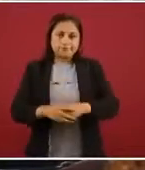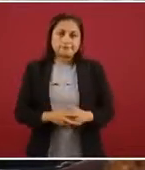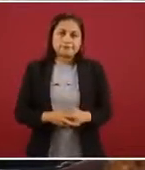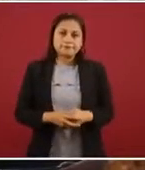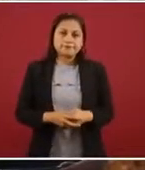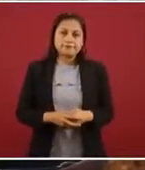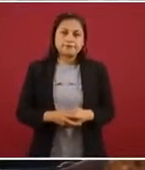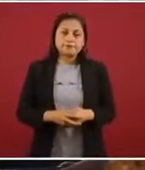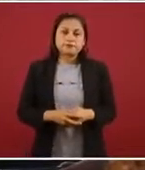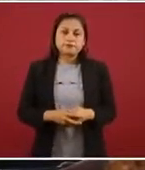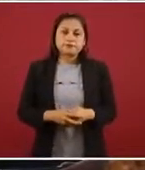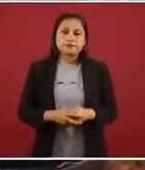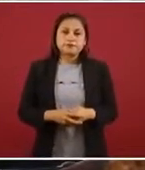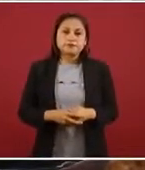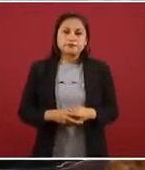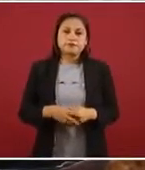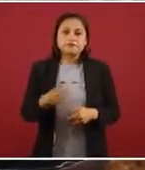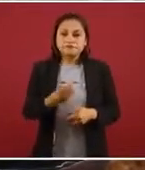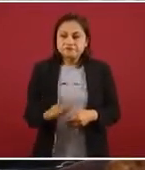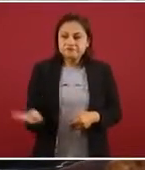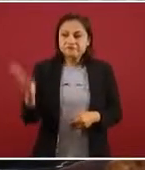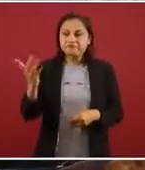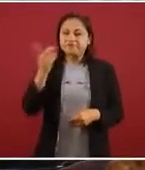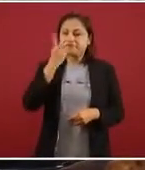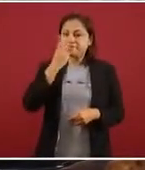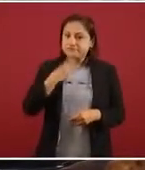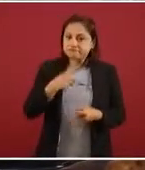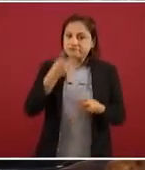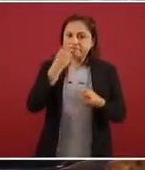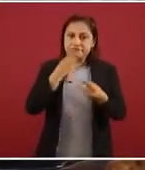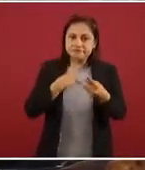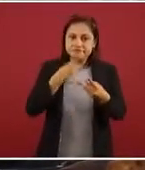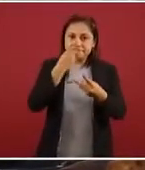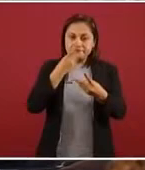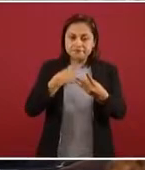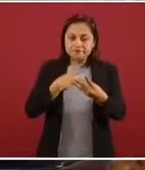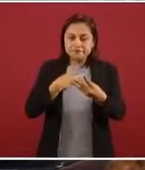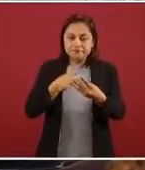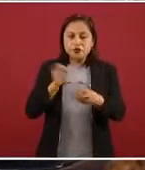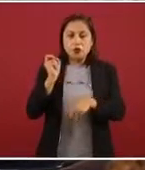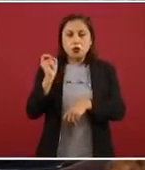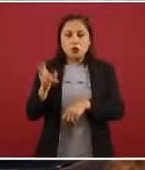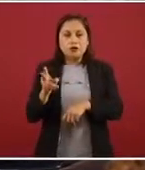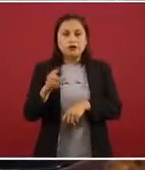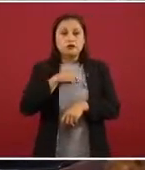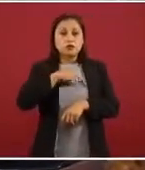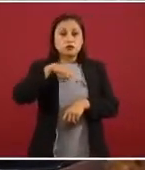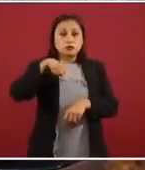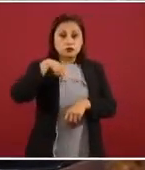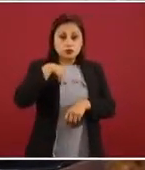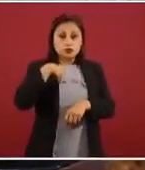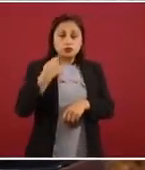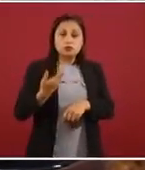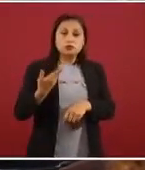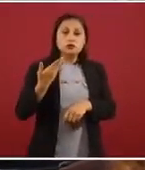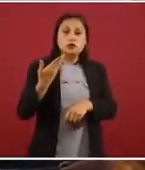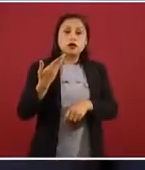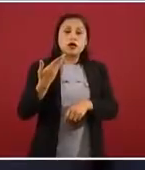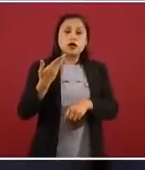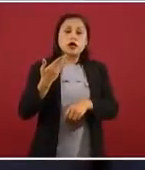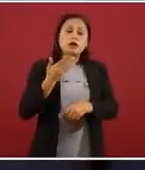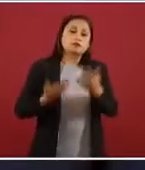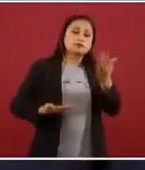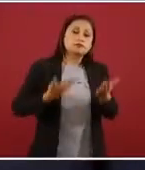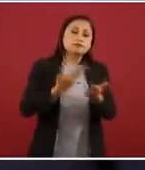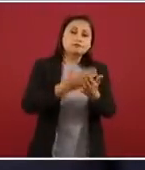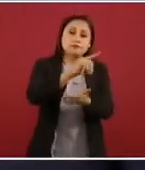esto nos llevó a la aprobación de una ley electoral con esas